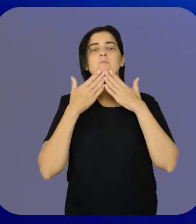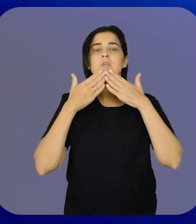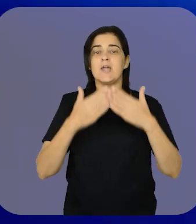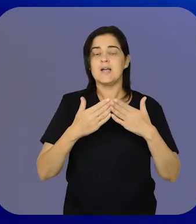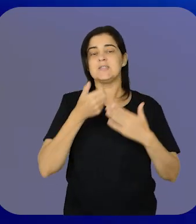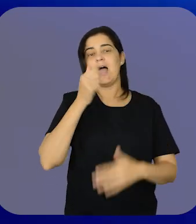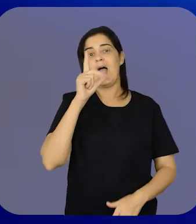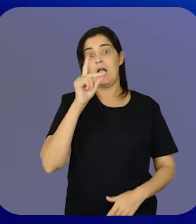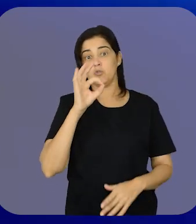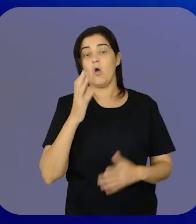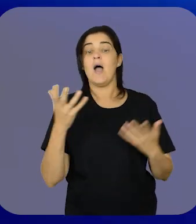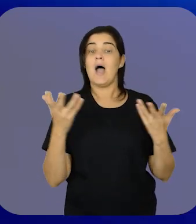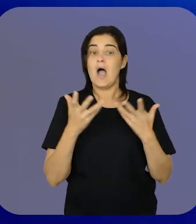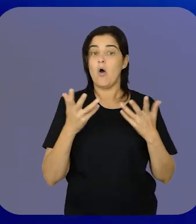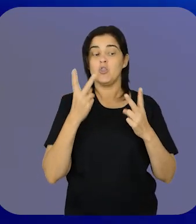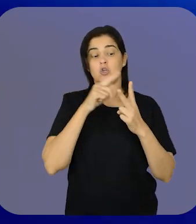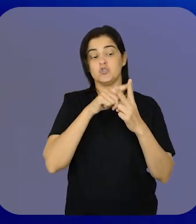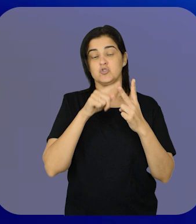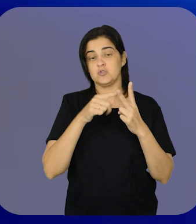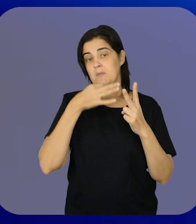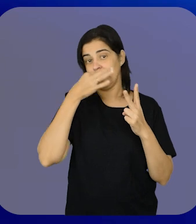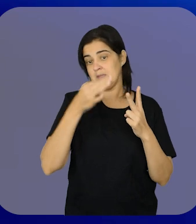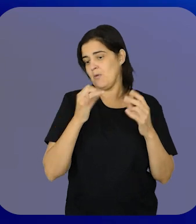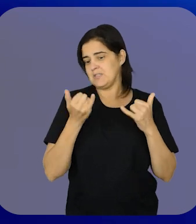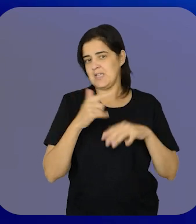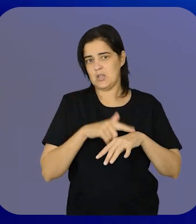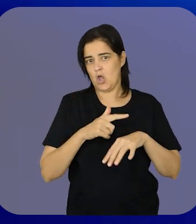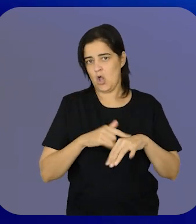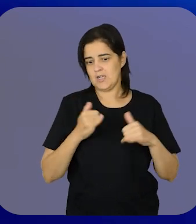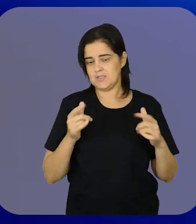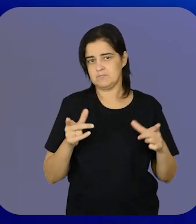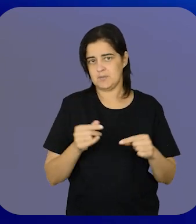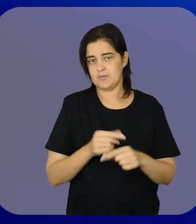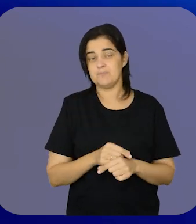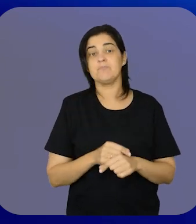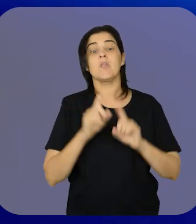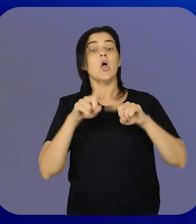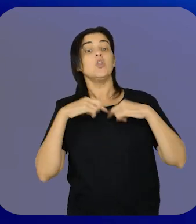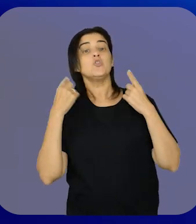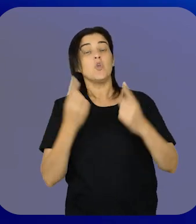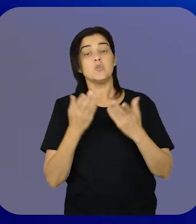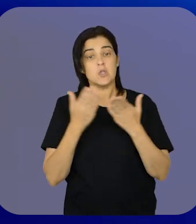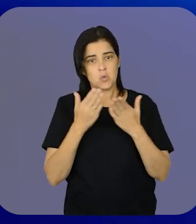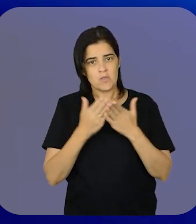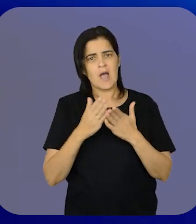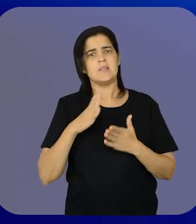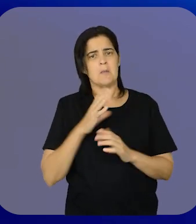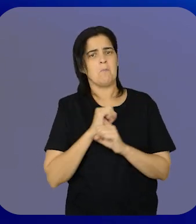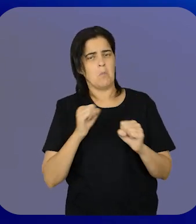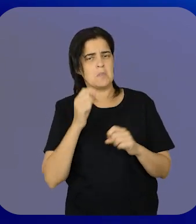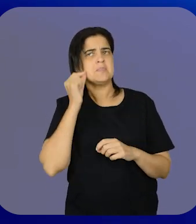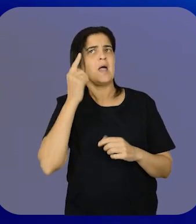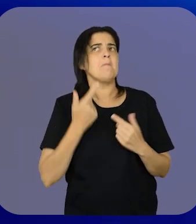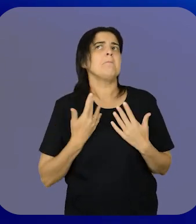gracias, Aldo. Cerramos con dos comentarios porque ya estamos en hora. Todos los estudiantes tienen talento, esto es